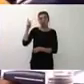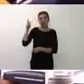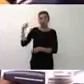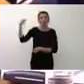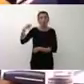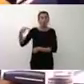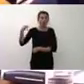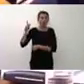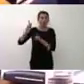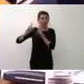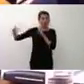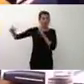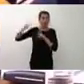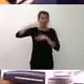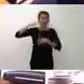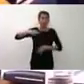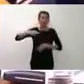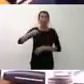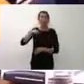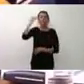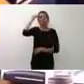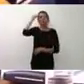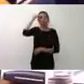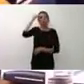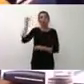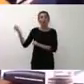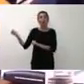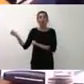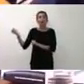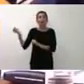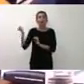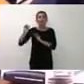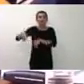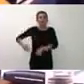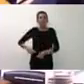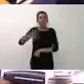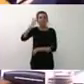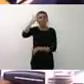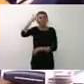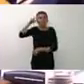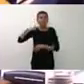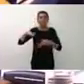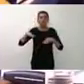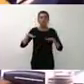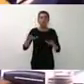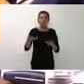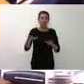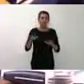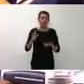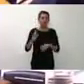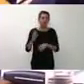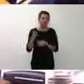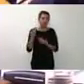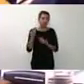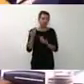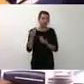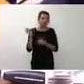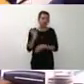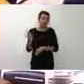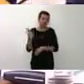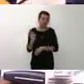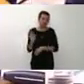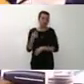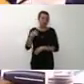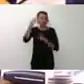Pensé que volvería, que volvía pronto, pero fue un hasta luego. Pensé que en